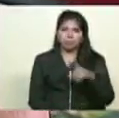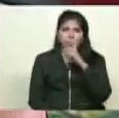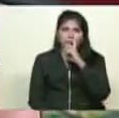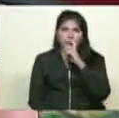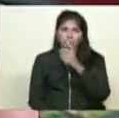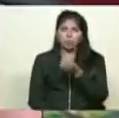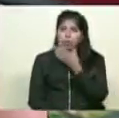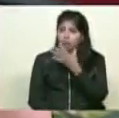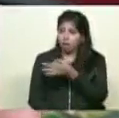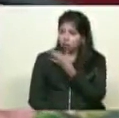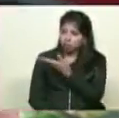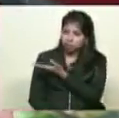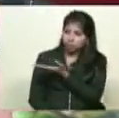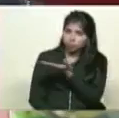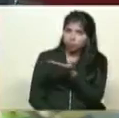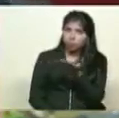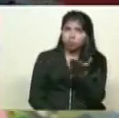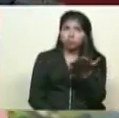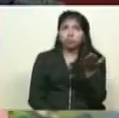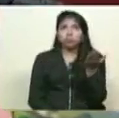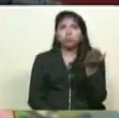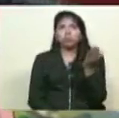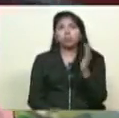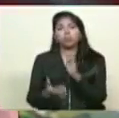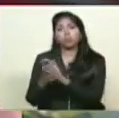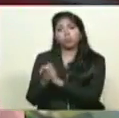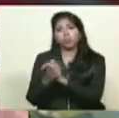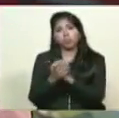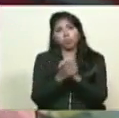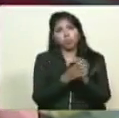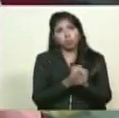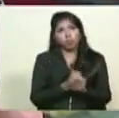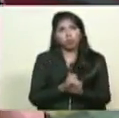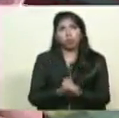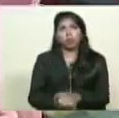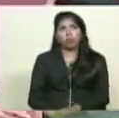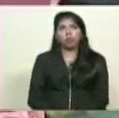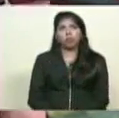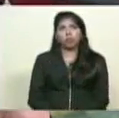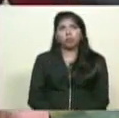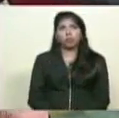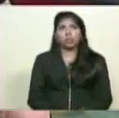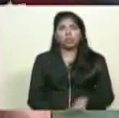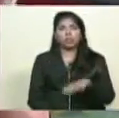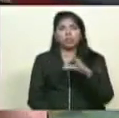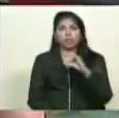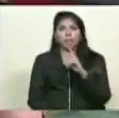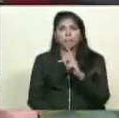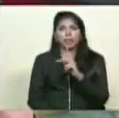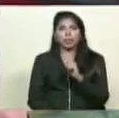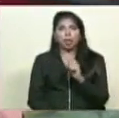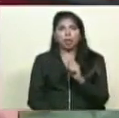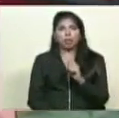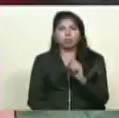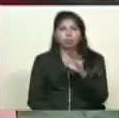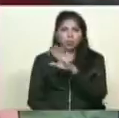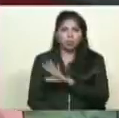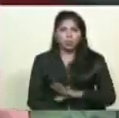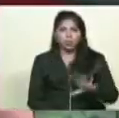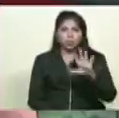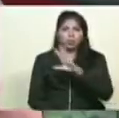buenas tardes a mis compañeros, hermanos, camaradas de CPT a nivel